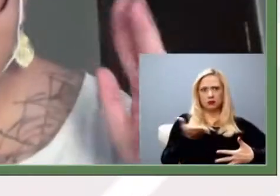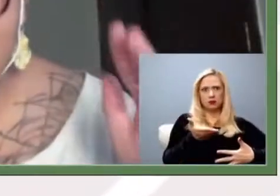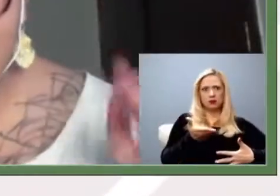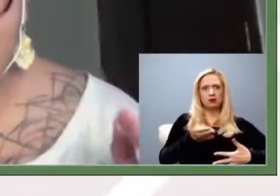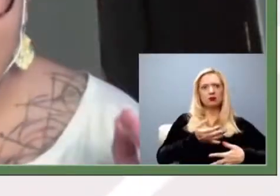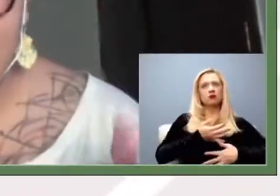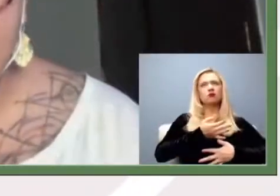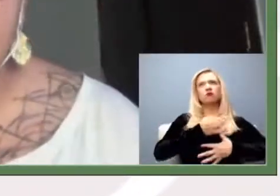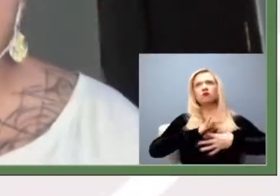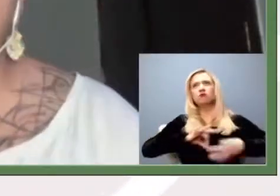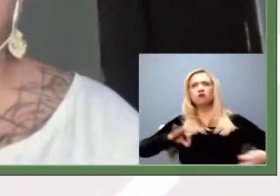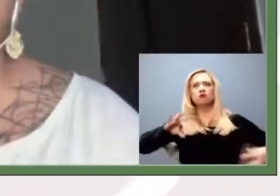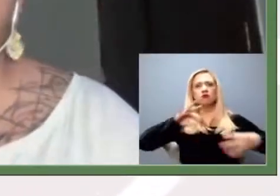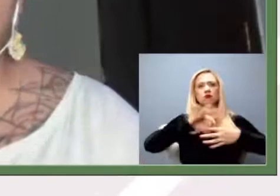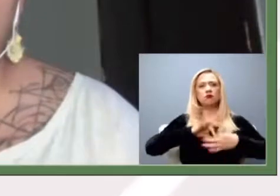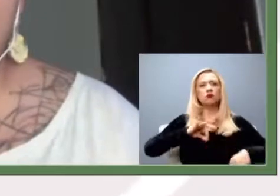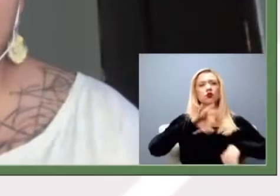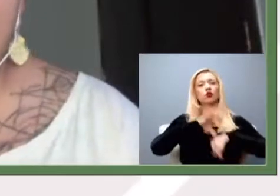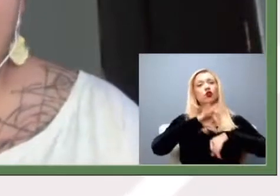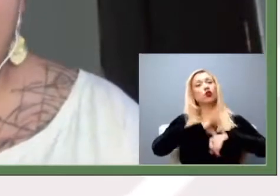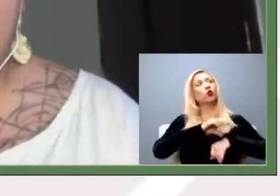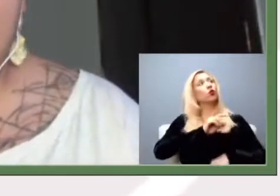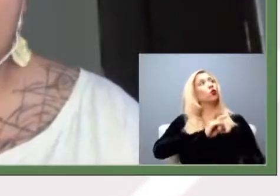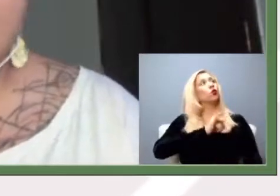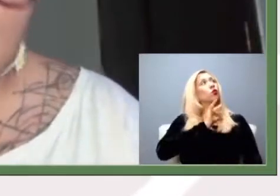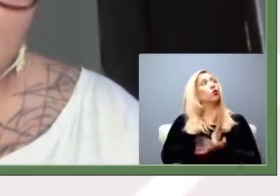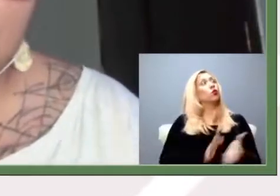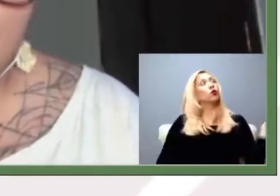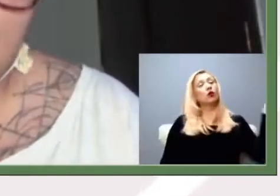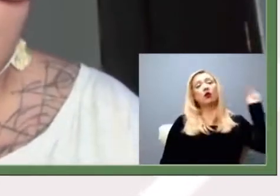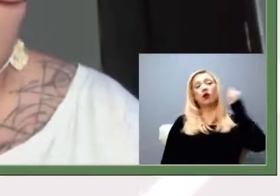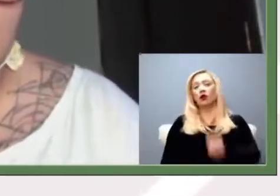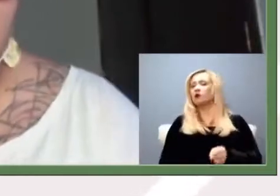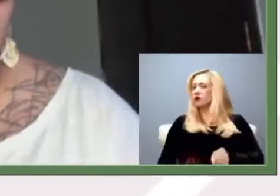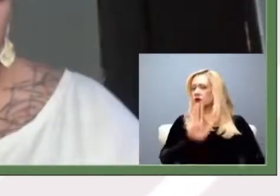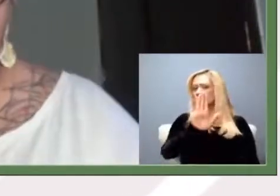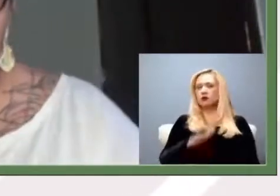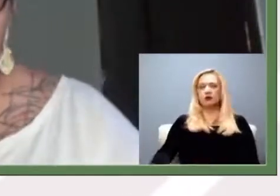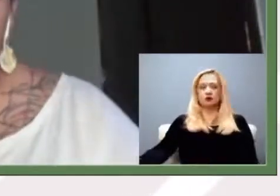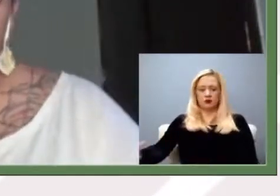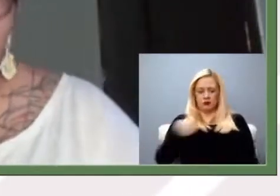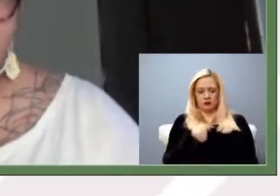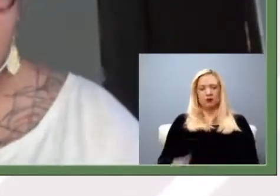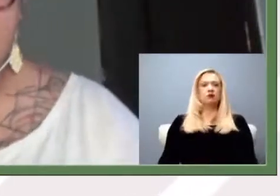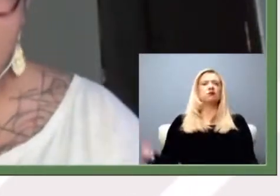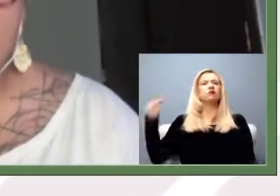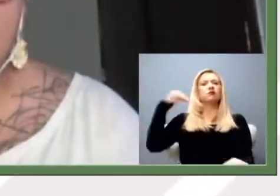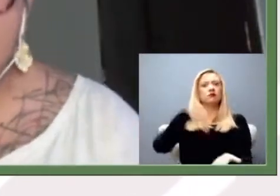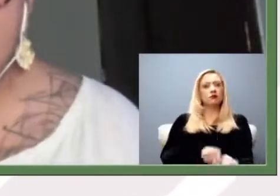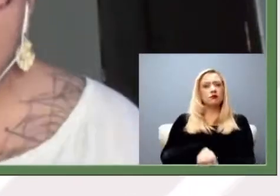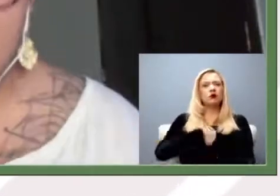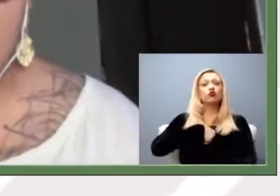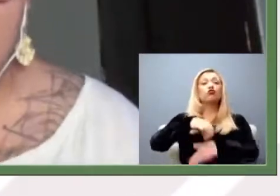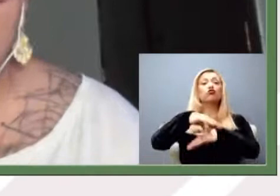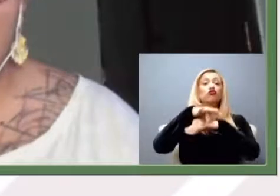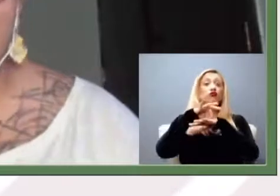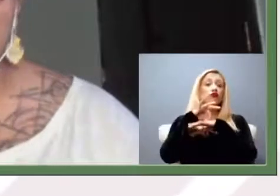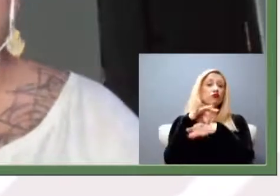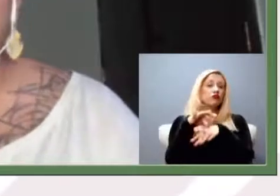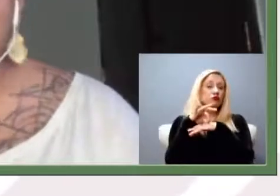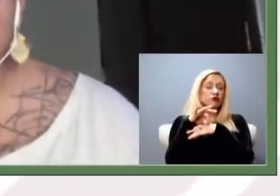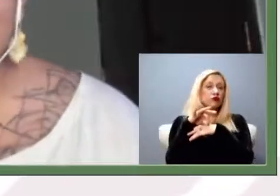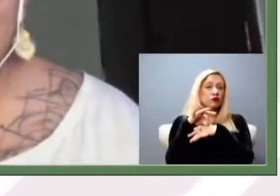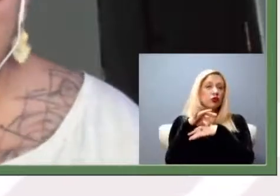autorizadas científicamente, sino las personas que nos estamos viviendo con estas condiciones, ¿no? Justo en esta diversidad de